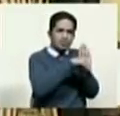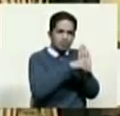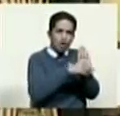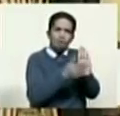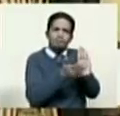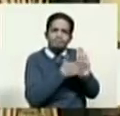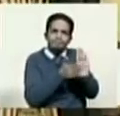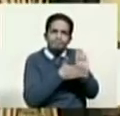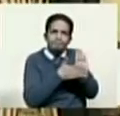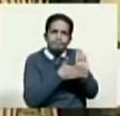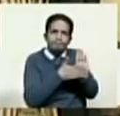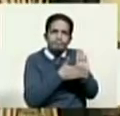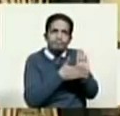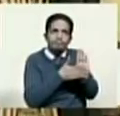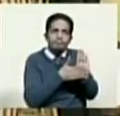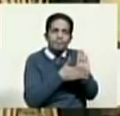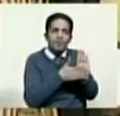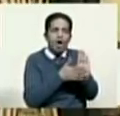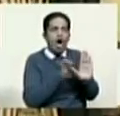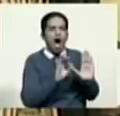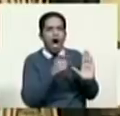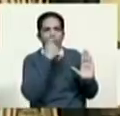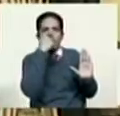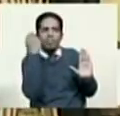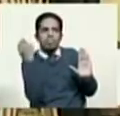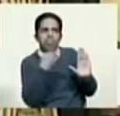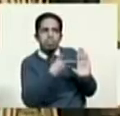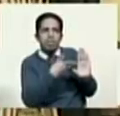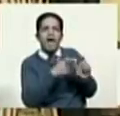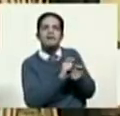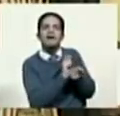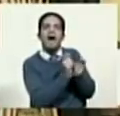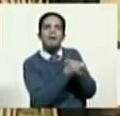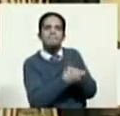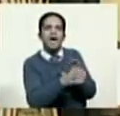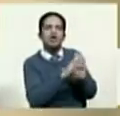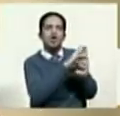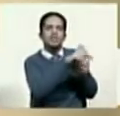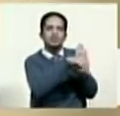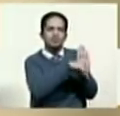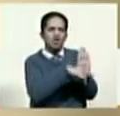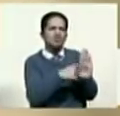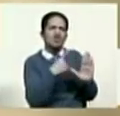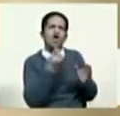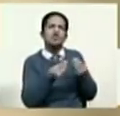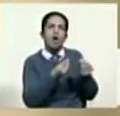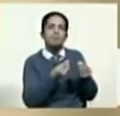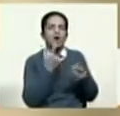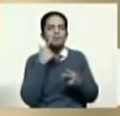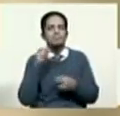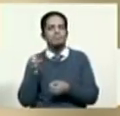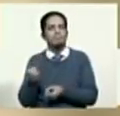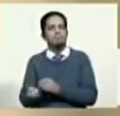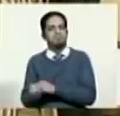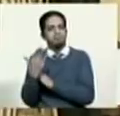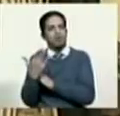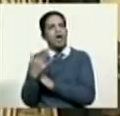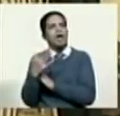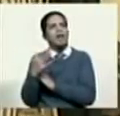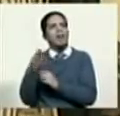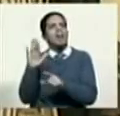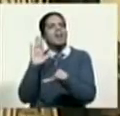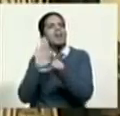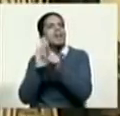o pretenden derogar la Constitución de la República con una ley de transición.